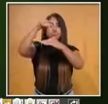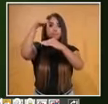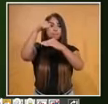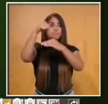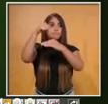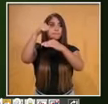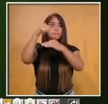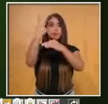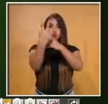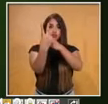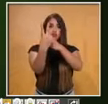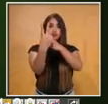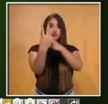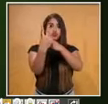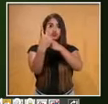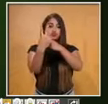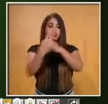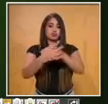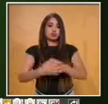2.